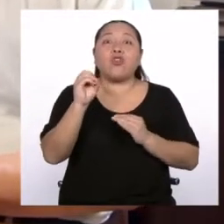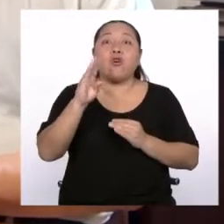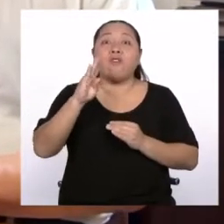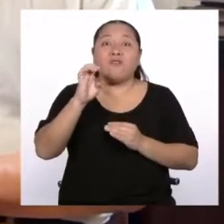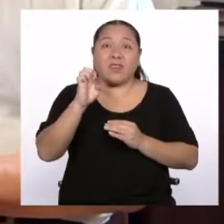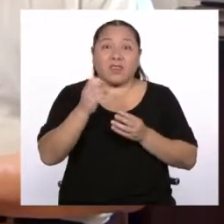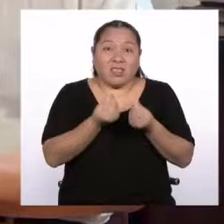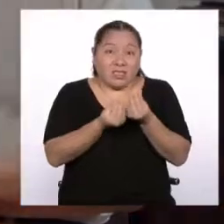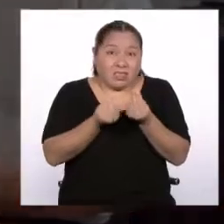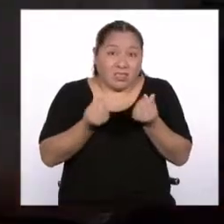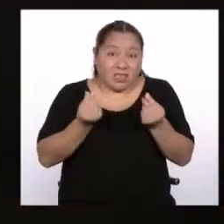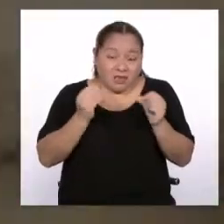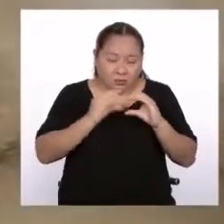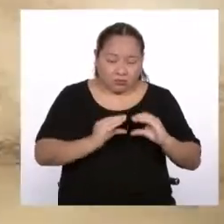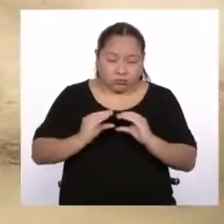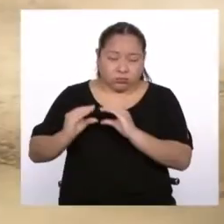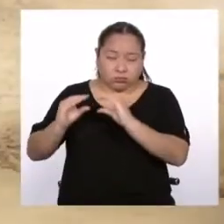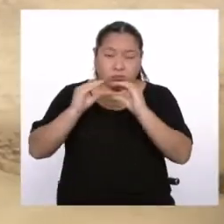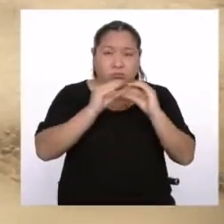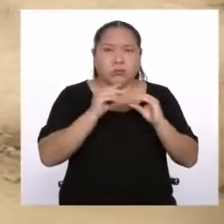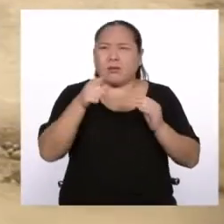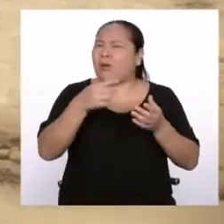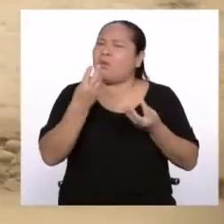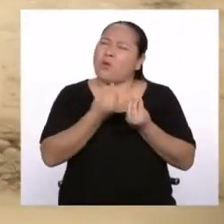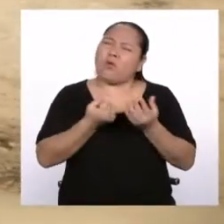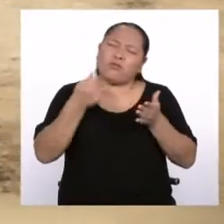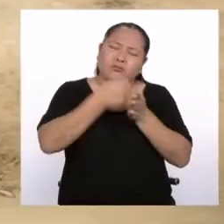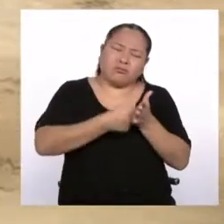millonaria en términos de esfuerzo.